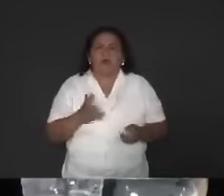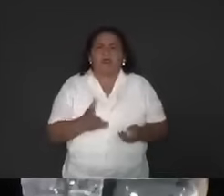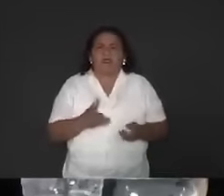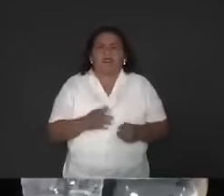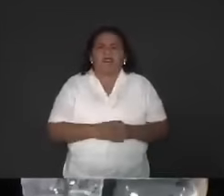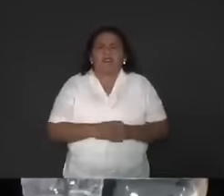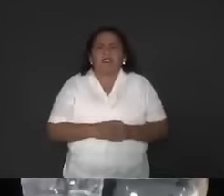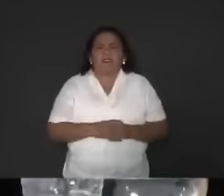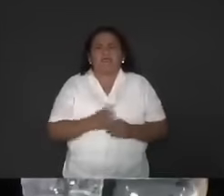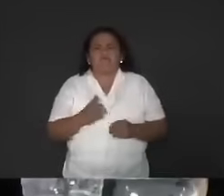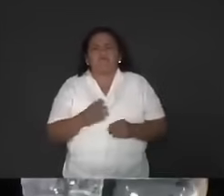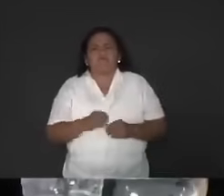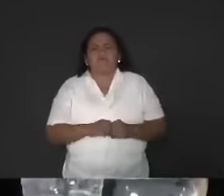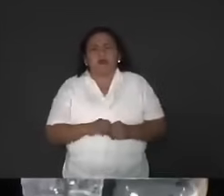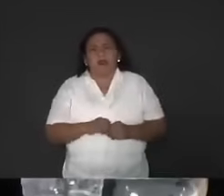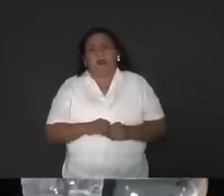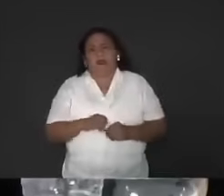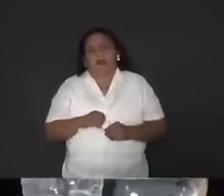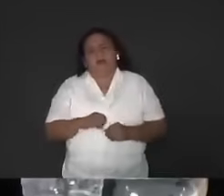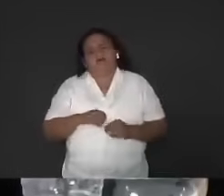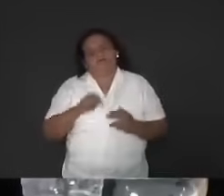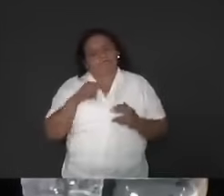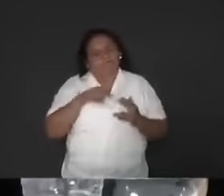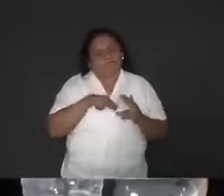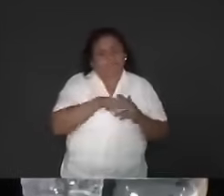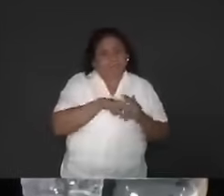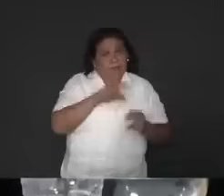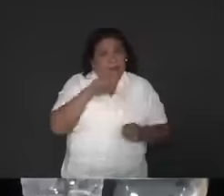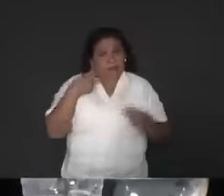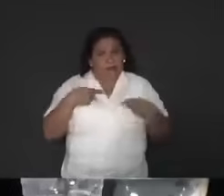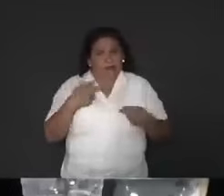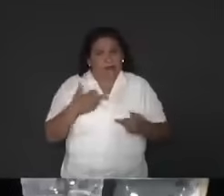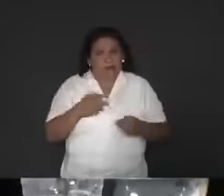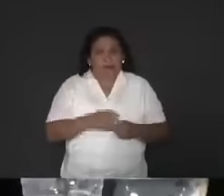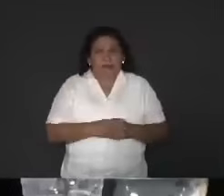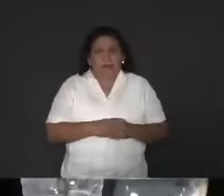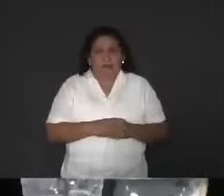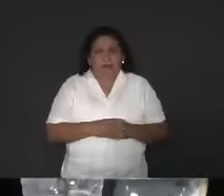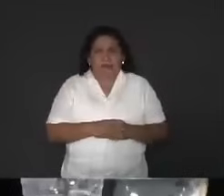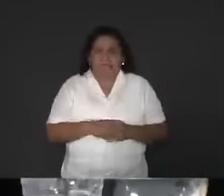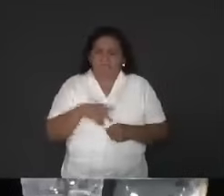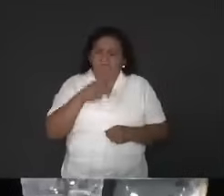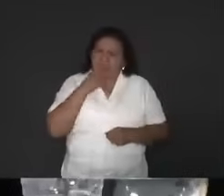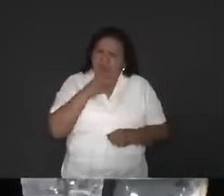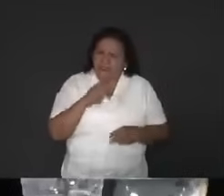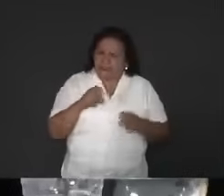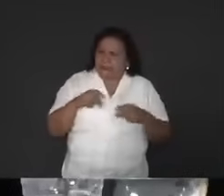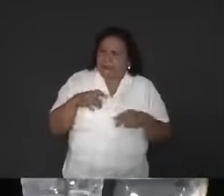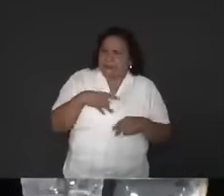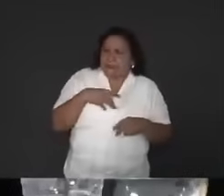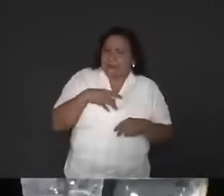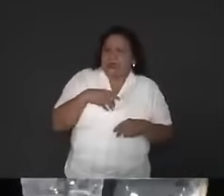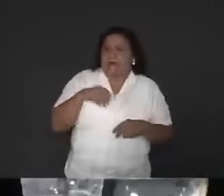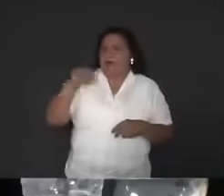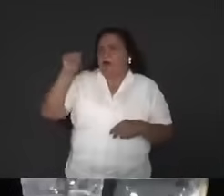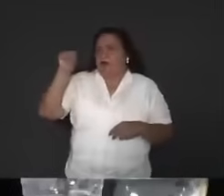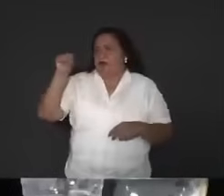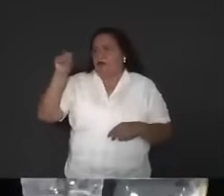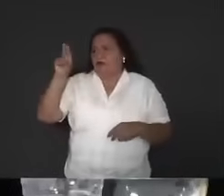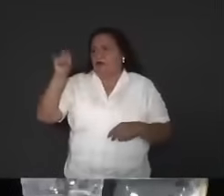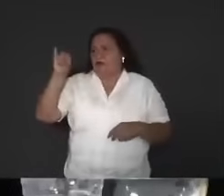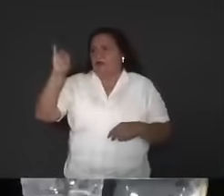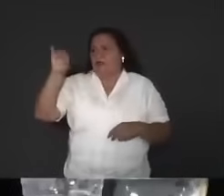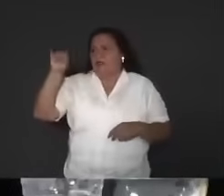la gente que vive en Yucatán? Le tienen tanto miedo a la palabra suicidio que no se pronuncia, no se puede